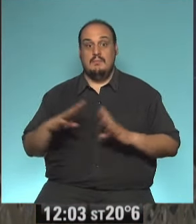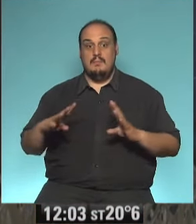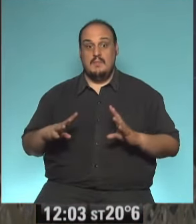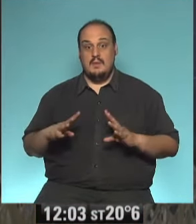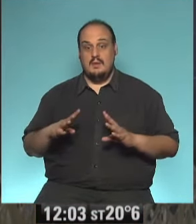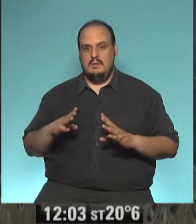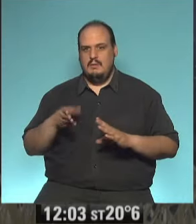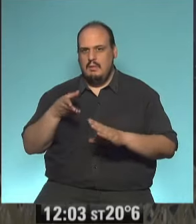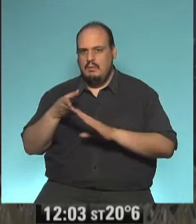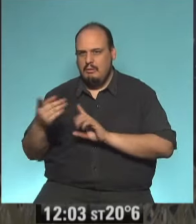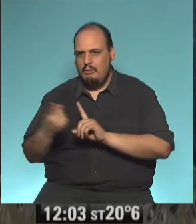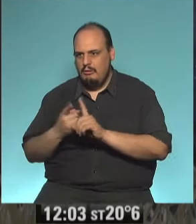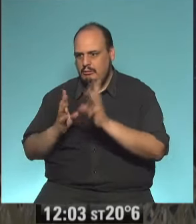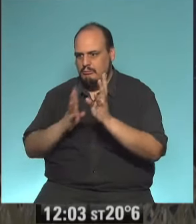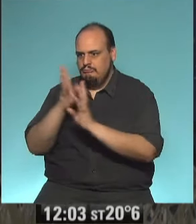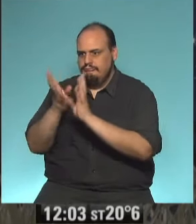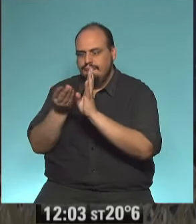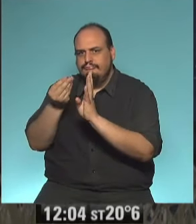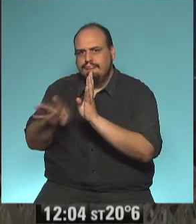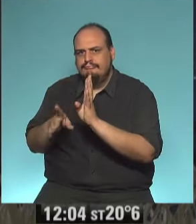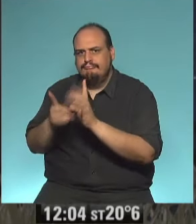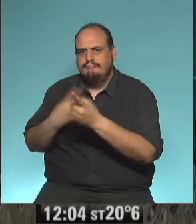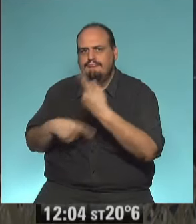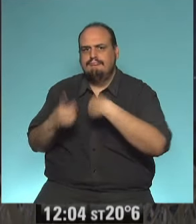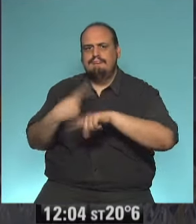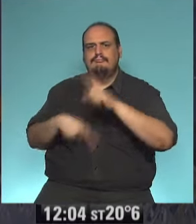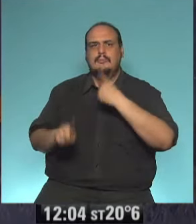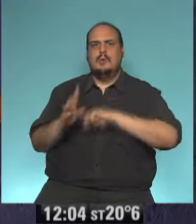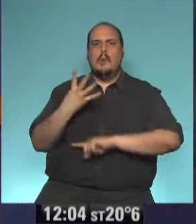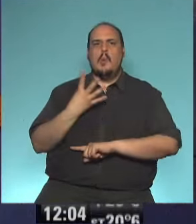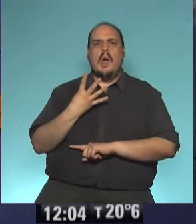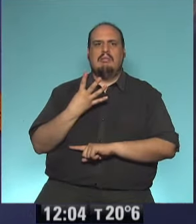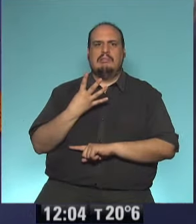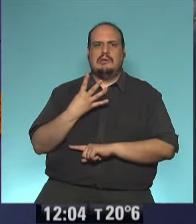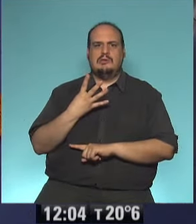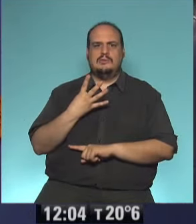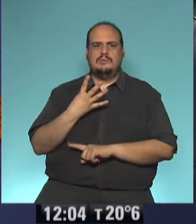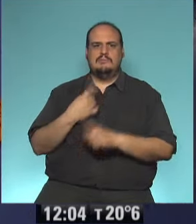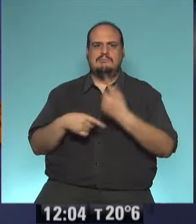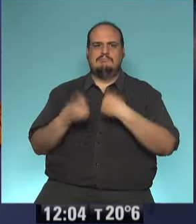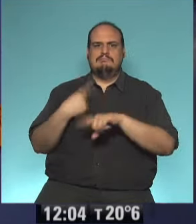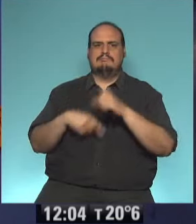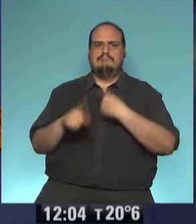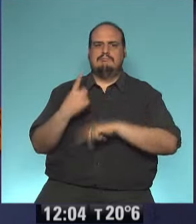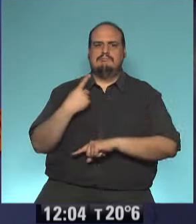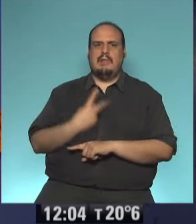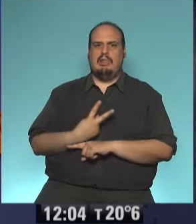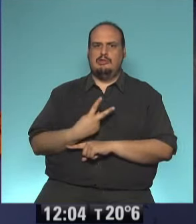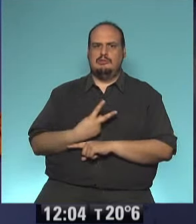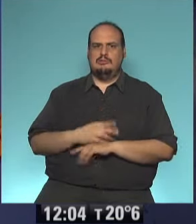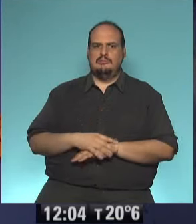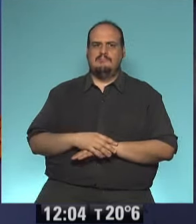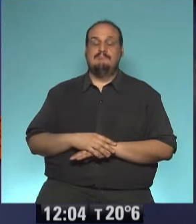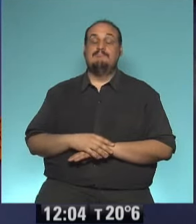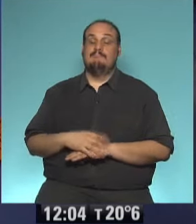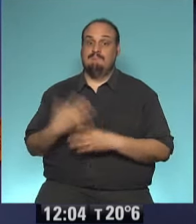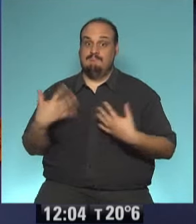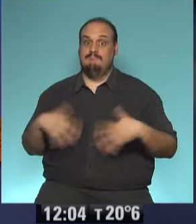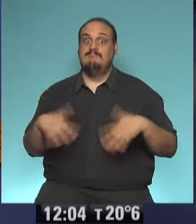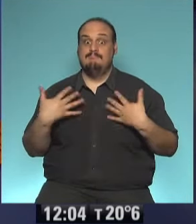el camino corto por el bosque y te perdés? Retrocedés 4 casilleros. Me tendría que haber vuelto acá. Claro,